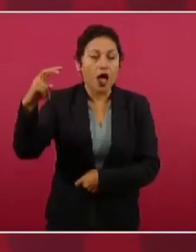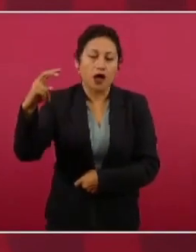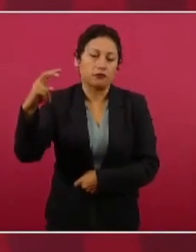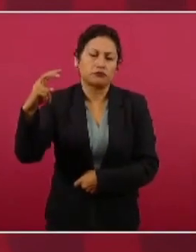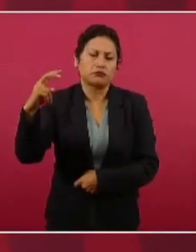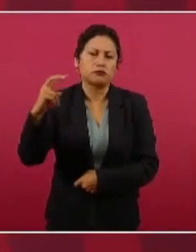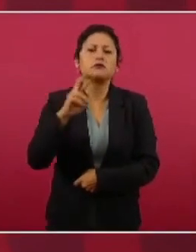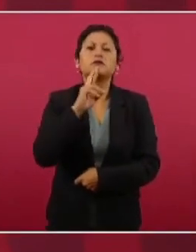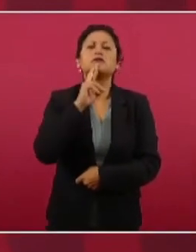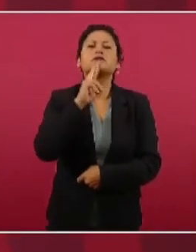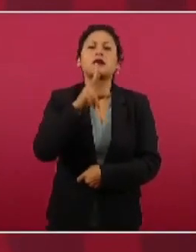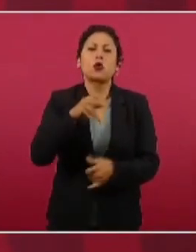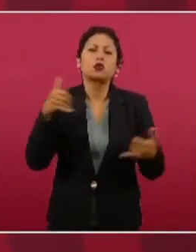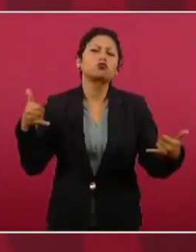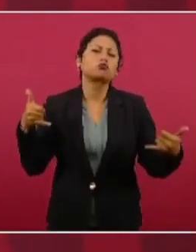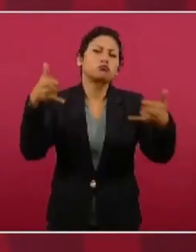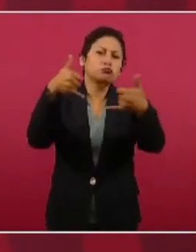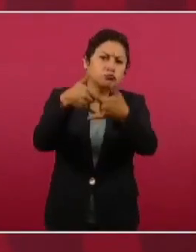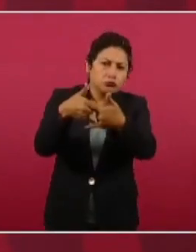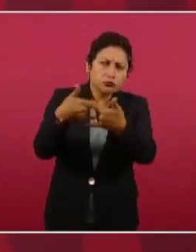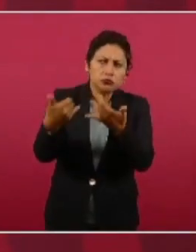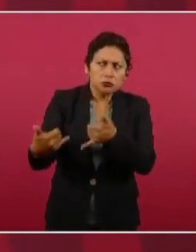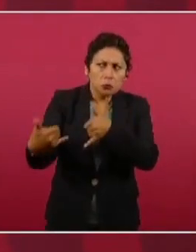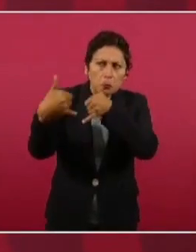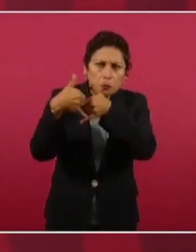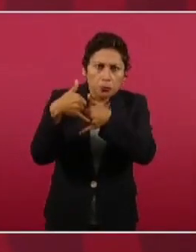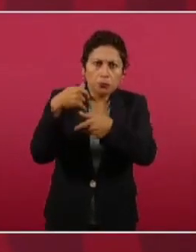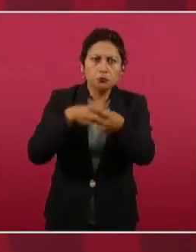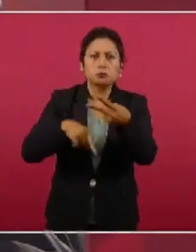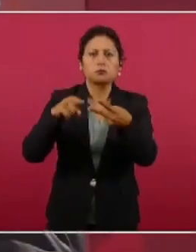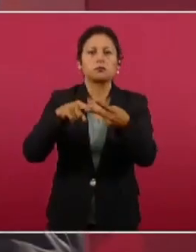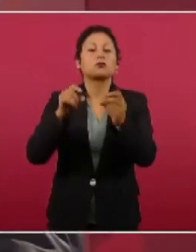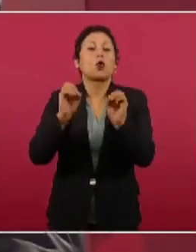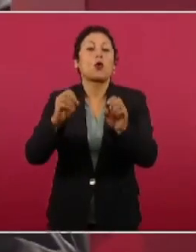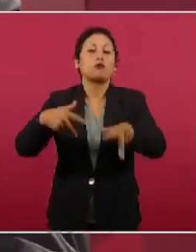por teleconferencias. Y